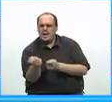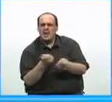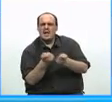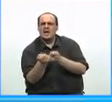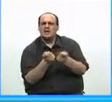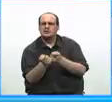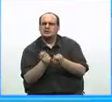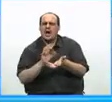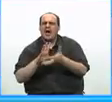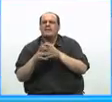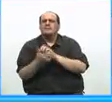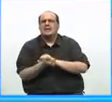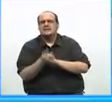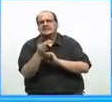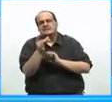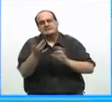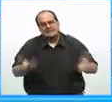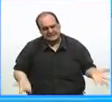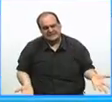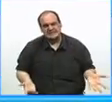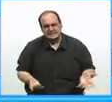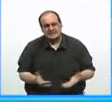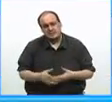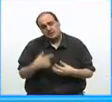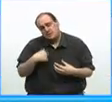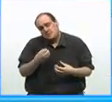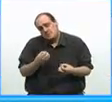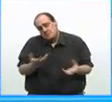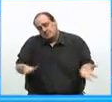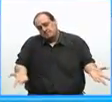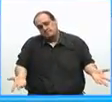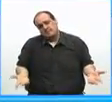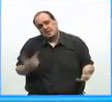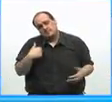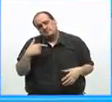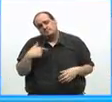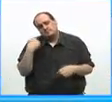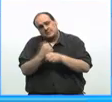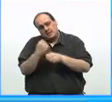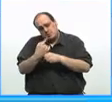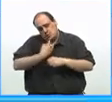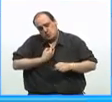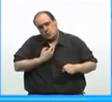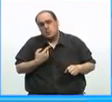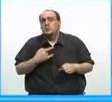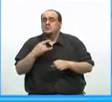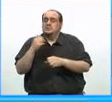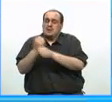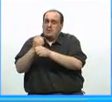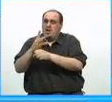quizás eh encontrarlo Pero pero bueno eh va a ser tarea tarea nuestra tarea del técnico